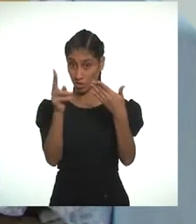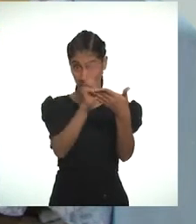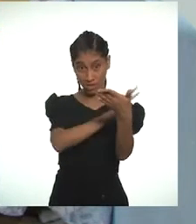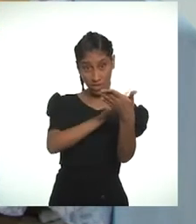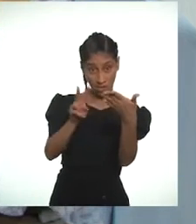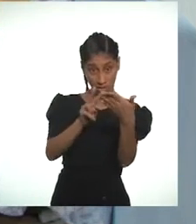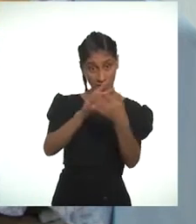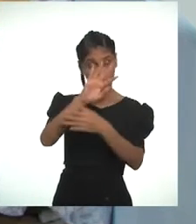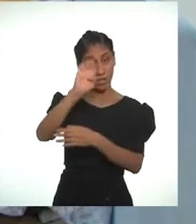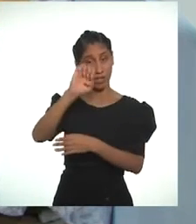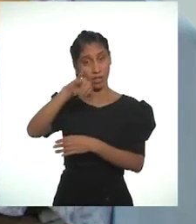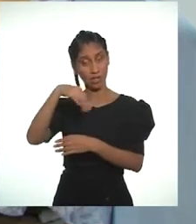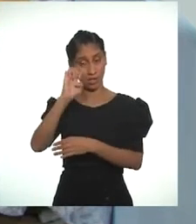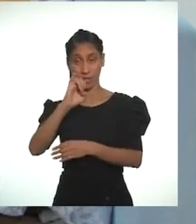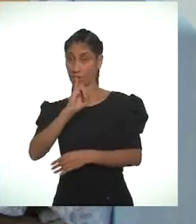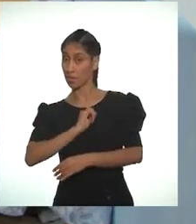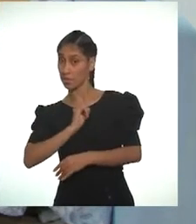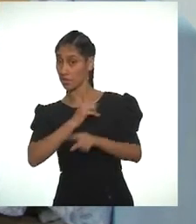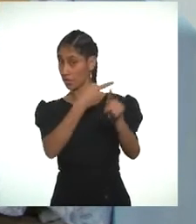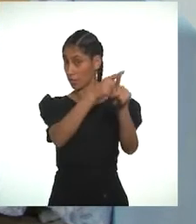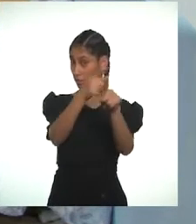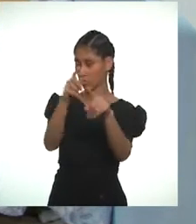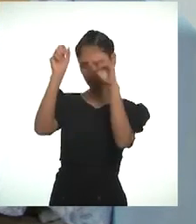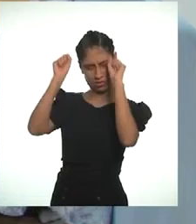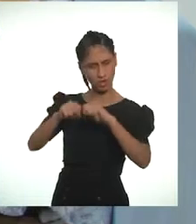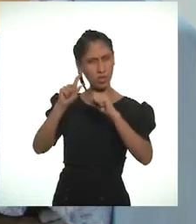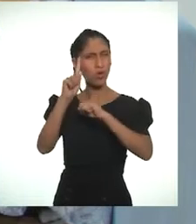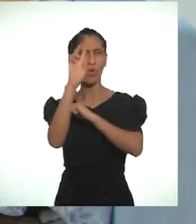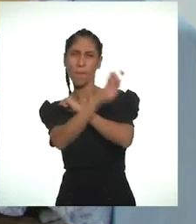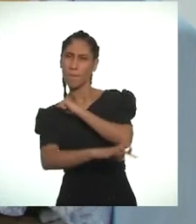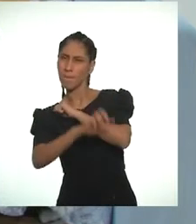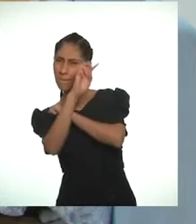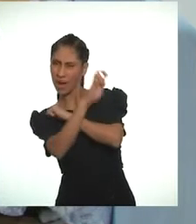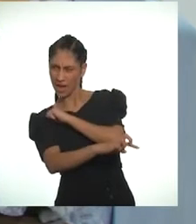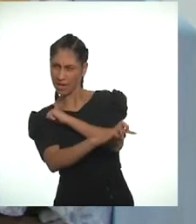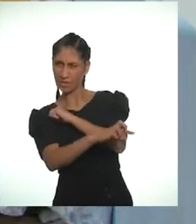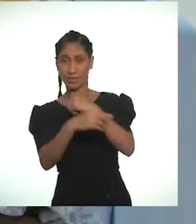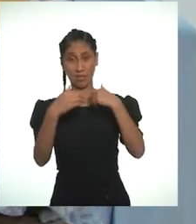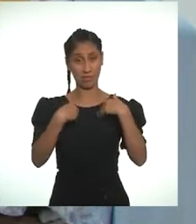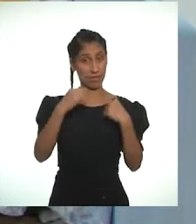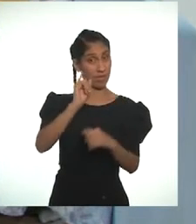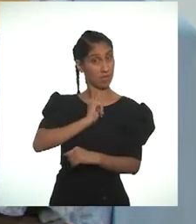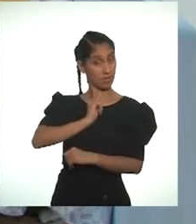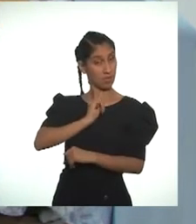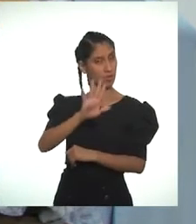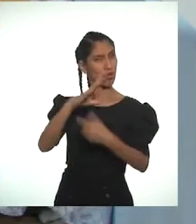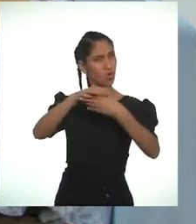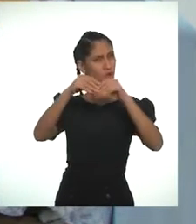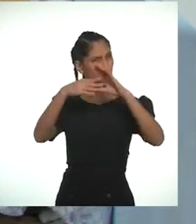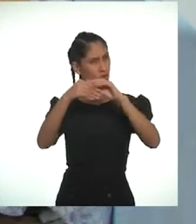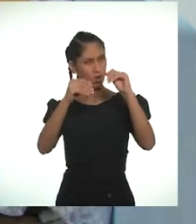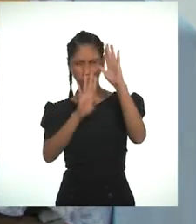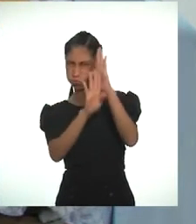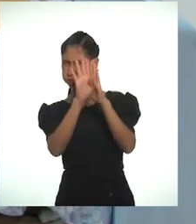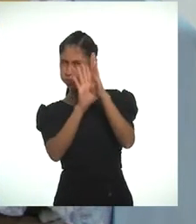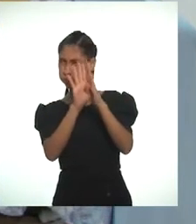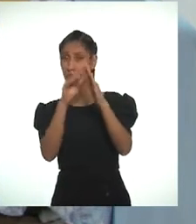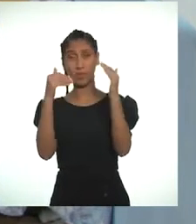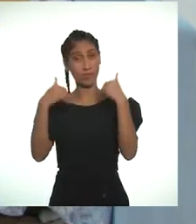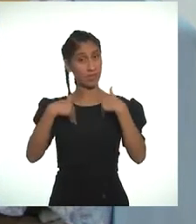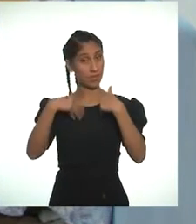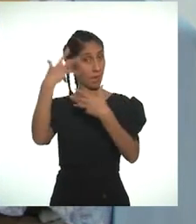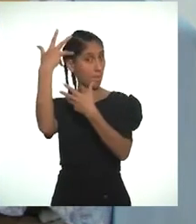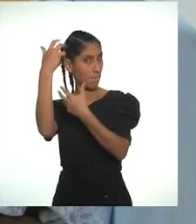de identidad y diversidad? Por supuesto. Un país con identidad que construye su historia y toma como base